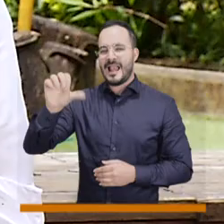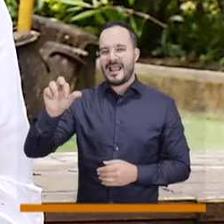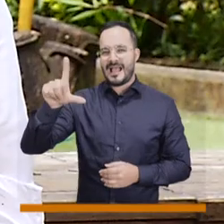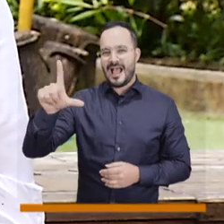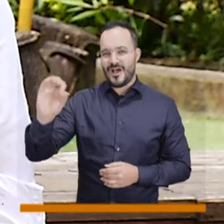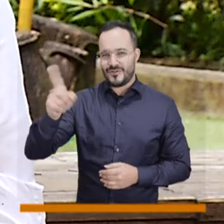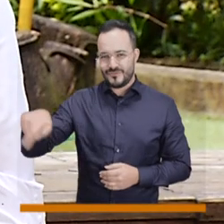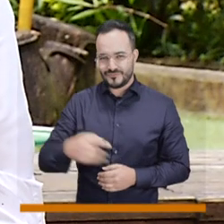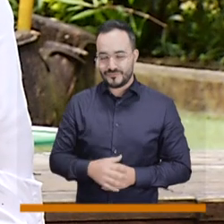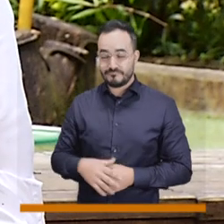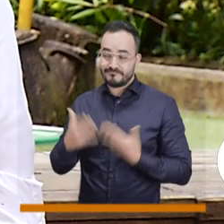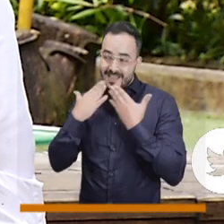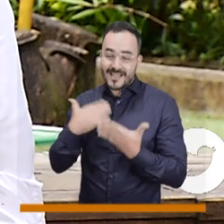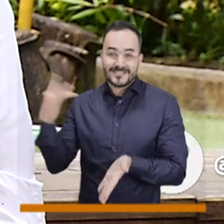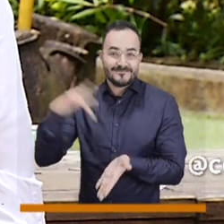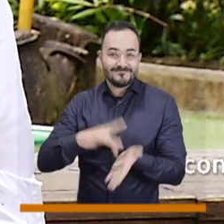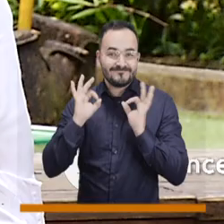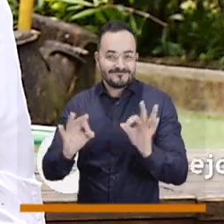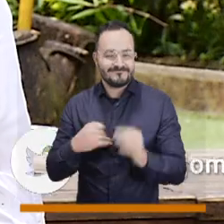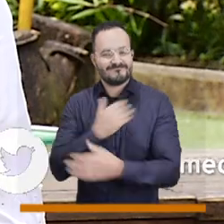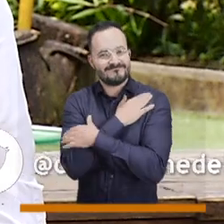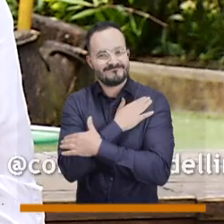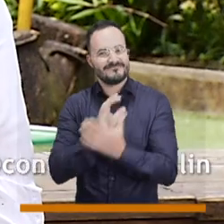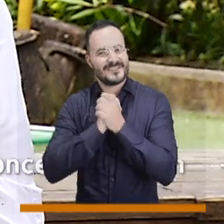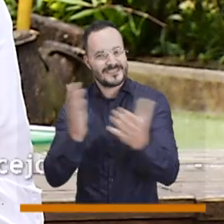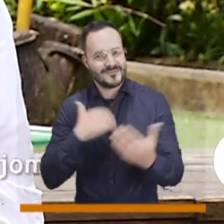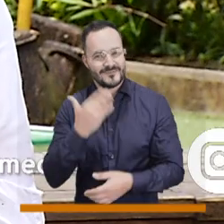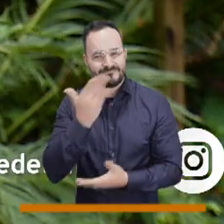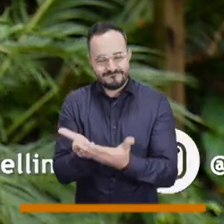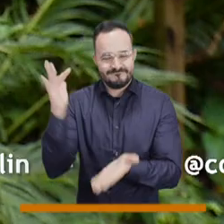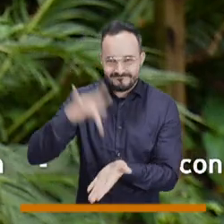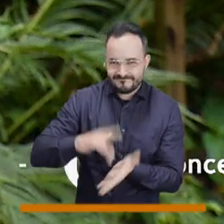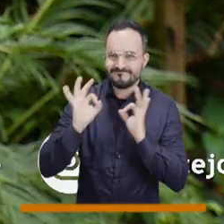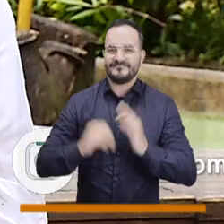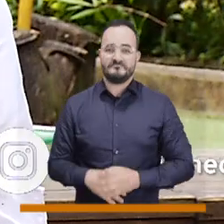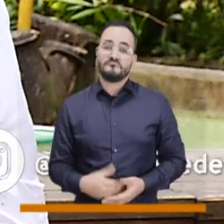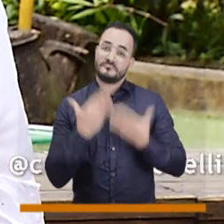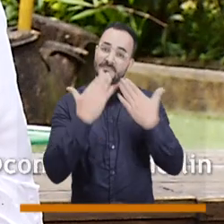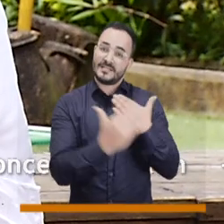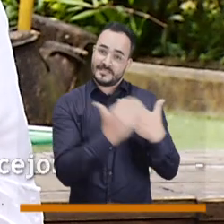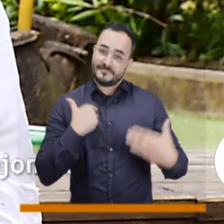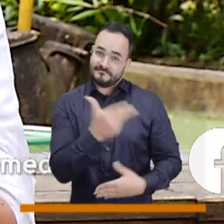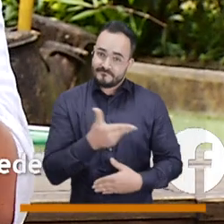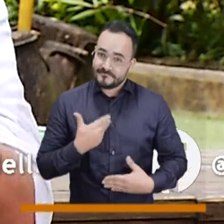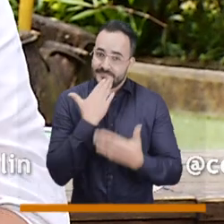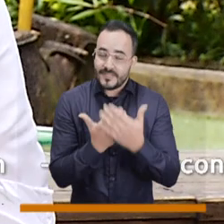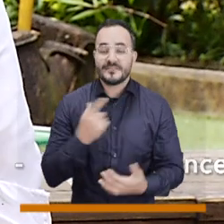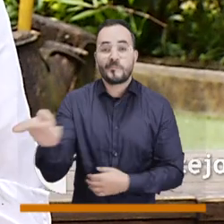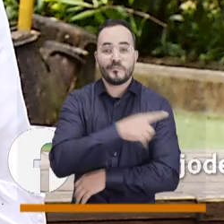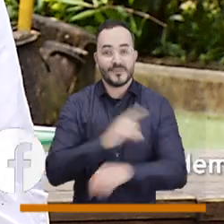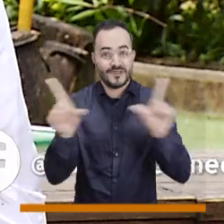Concejal, gracias por estar entre nosotros. Un saludo muy especial. Qué bueno contar con su presencia en nuestro espacio. Catherine, muchas gracias por la invitación. A todos